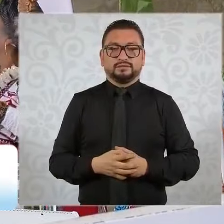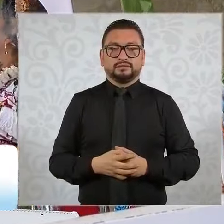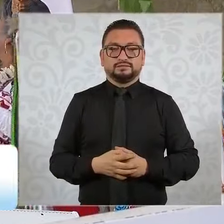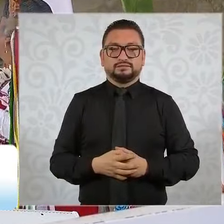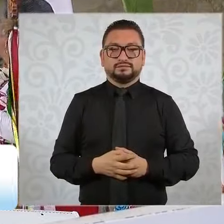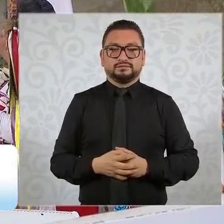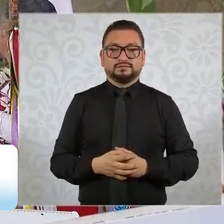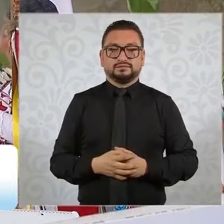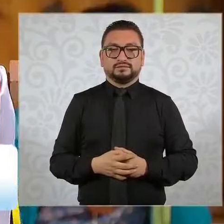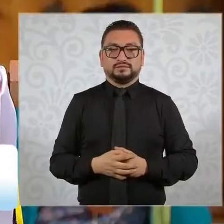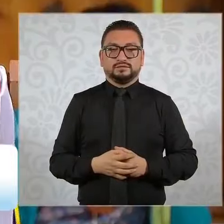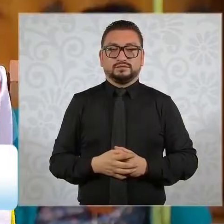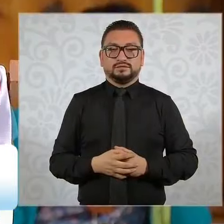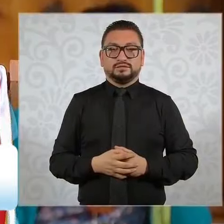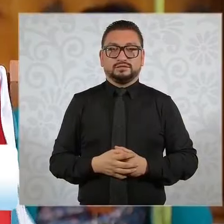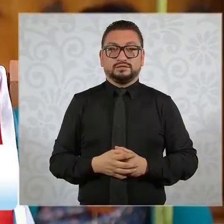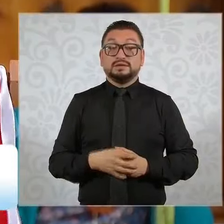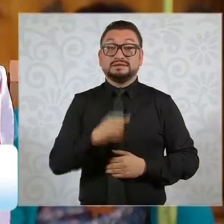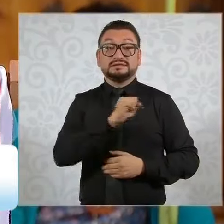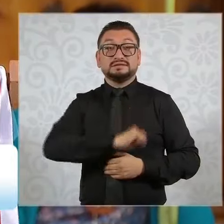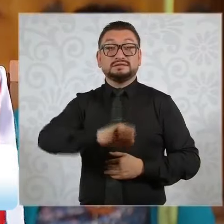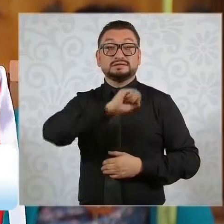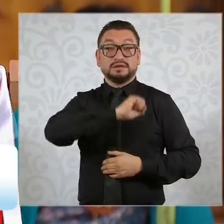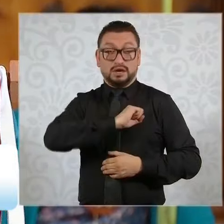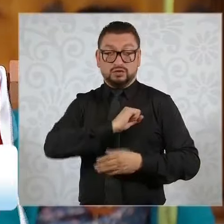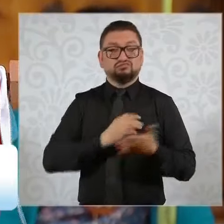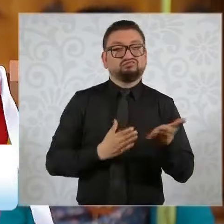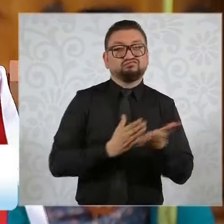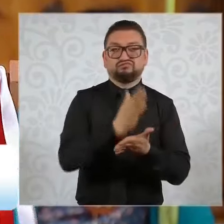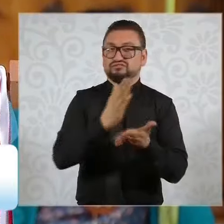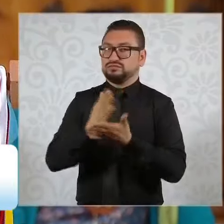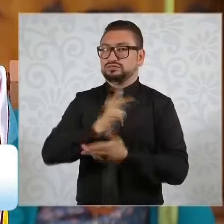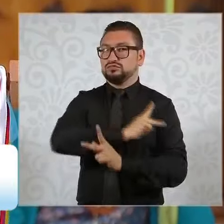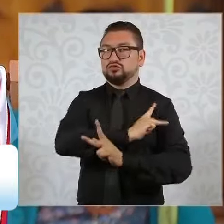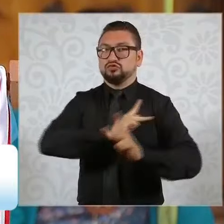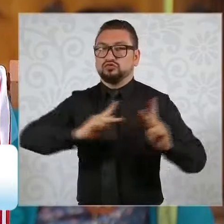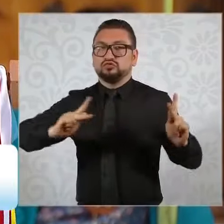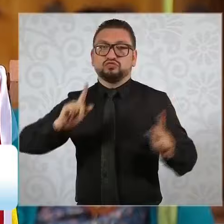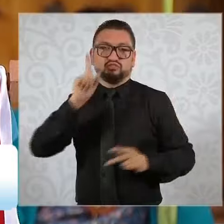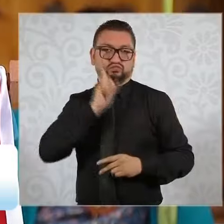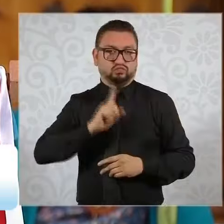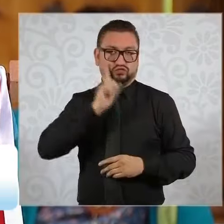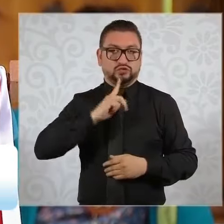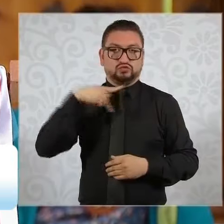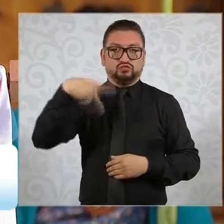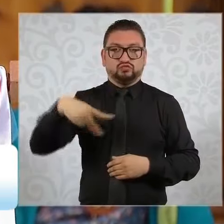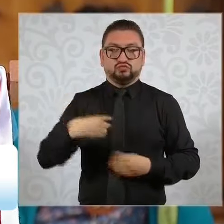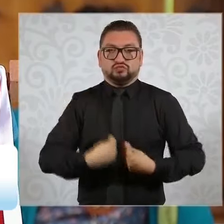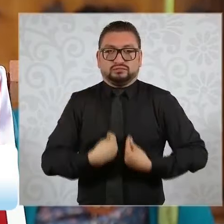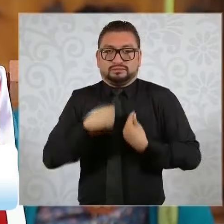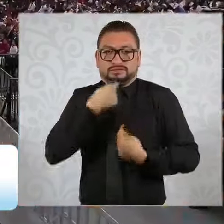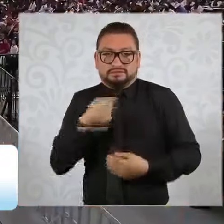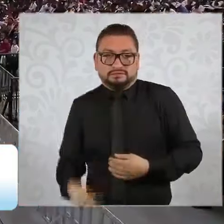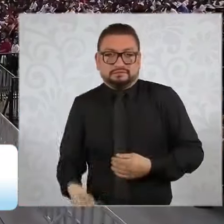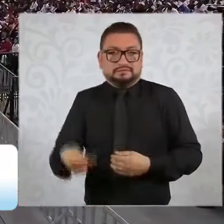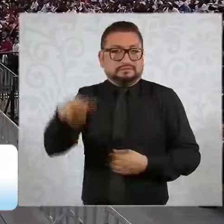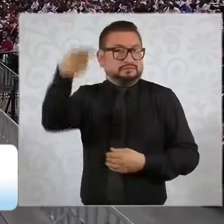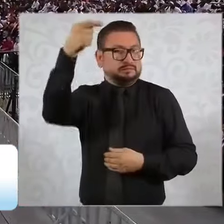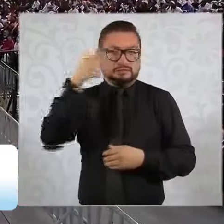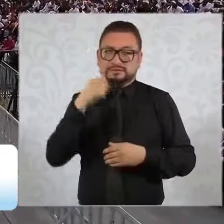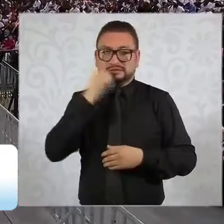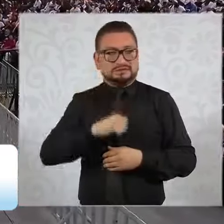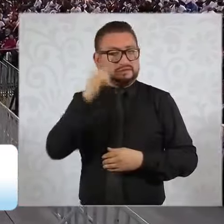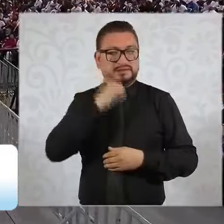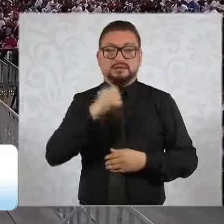Fortaleceremos la garantía del acceso a la salud de las mujeres en todo su ciclo de vida, particularmente en lo que